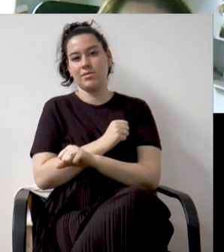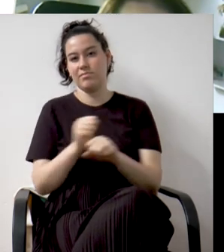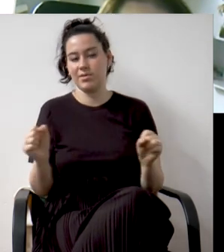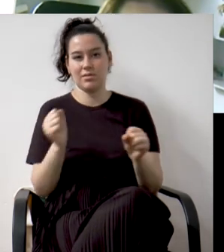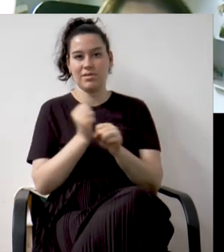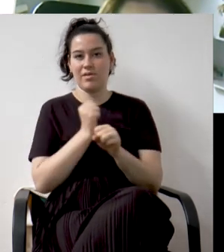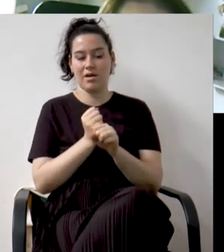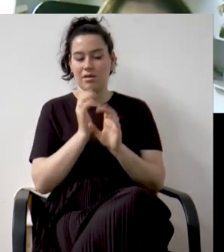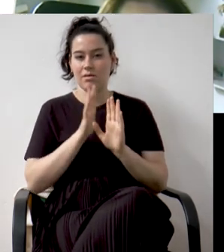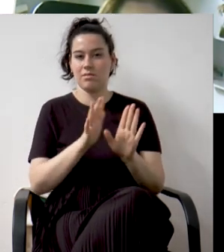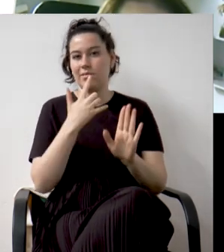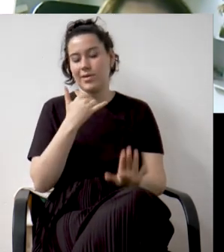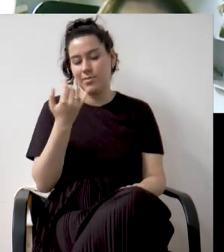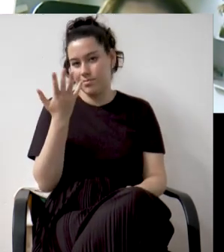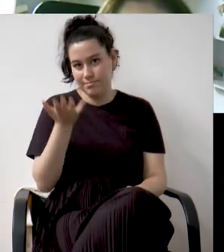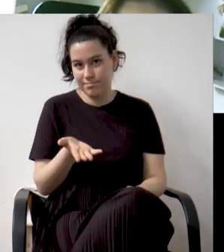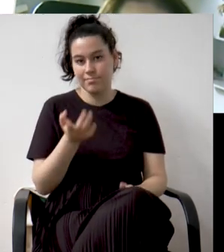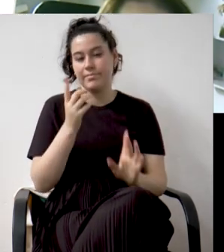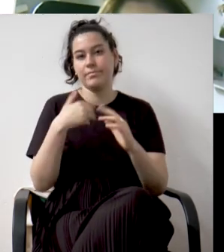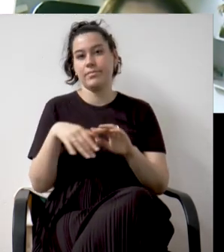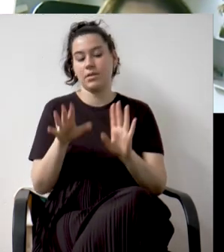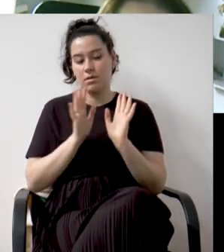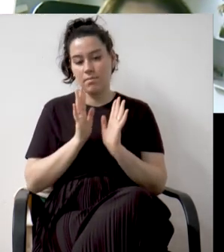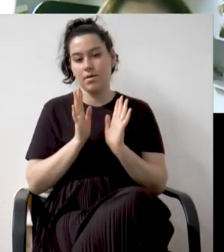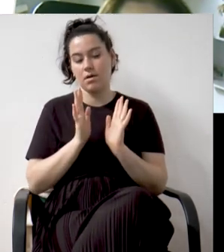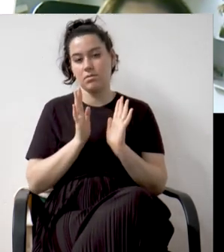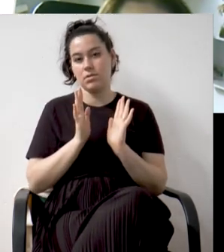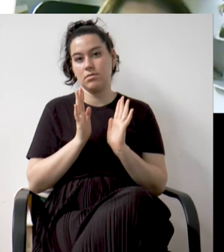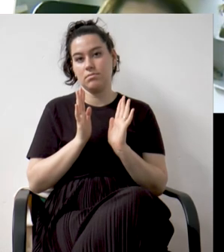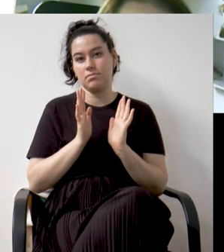condición. Les pongo un ejemplo concreto. Capaz que hay